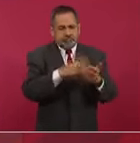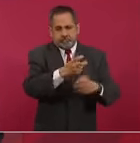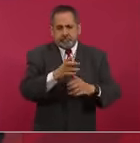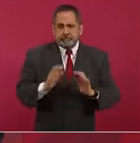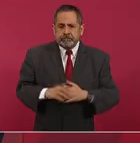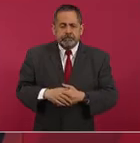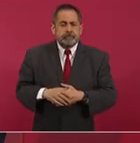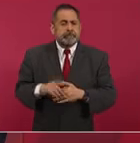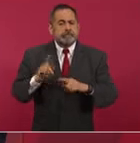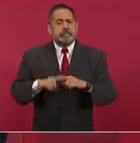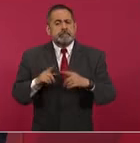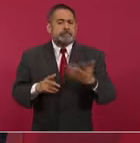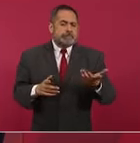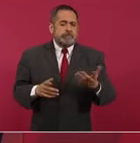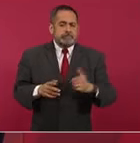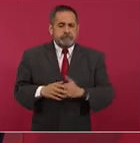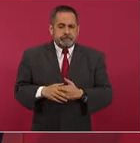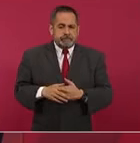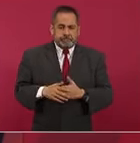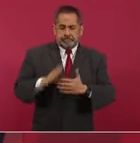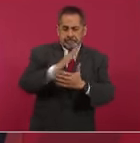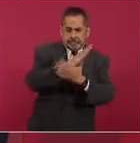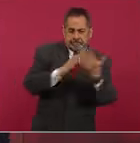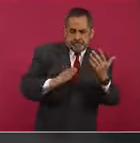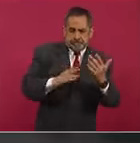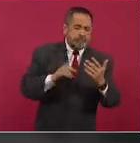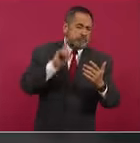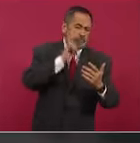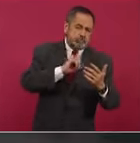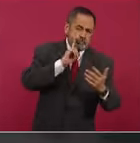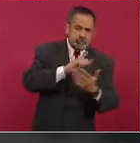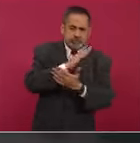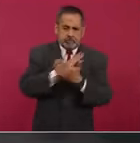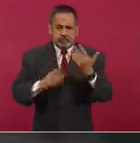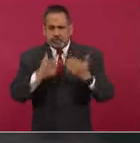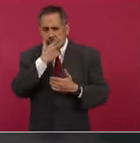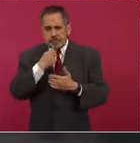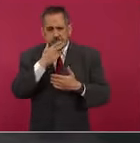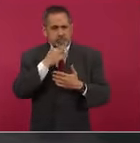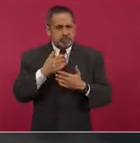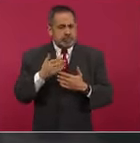Buscando que sean mitad mujeres, mitad hombres.